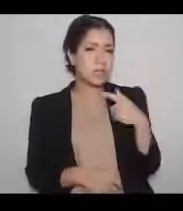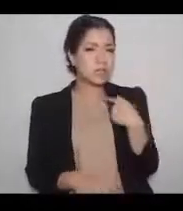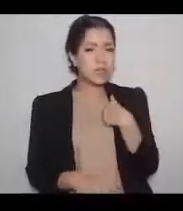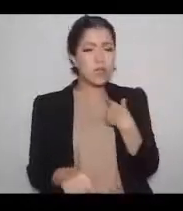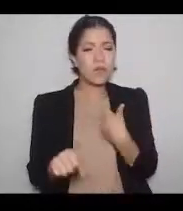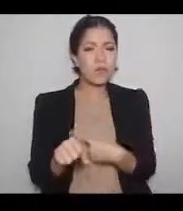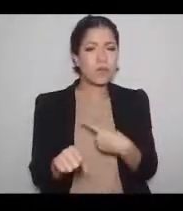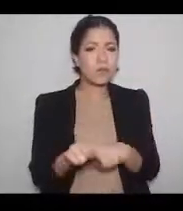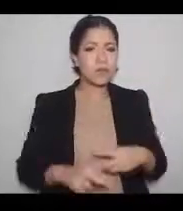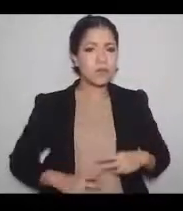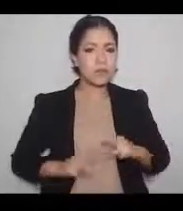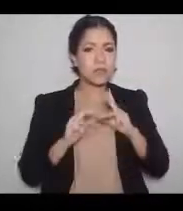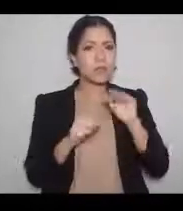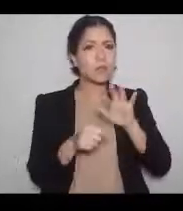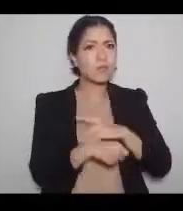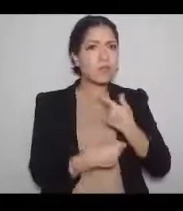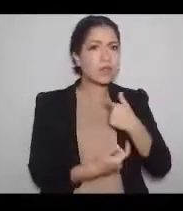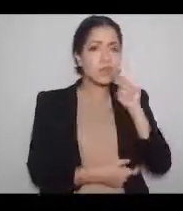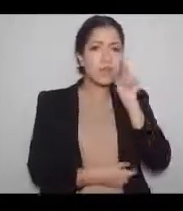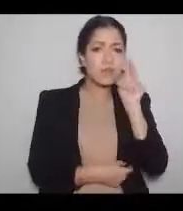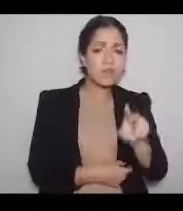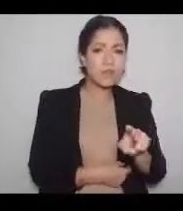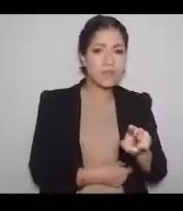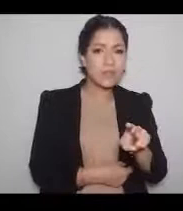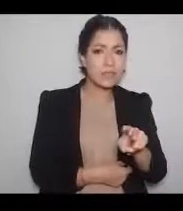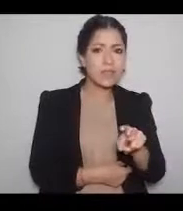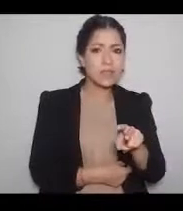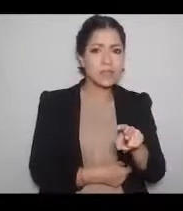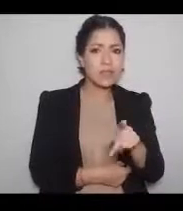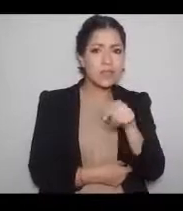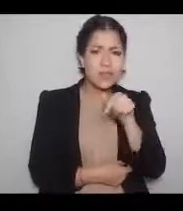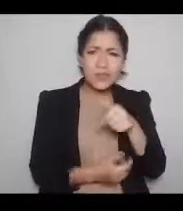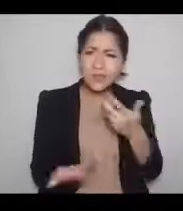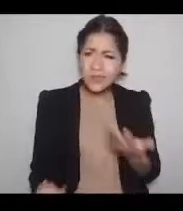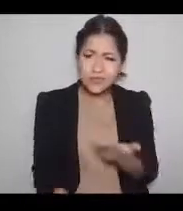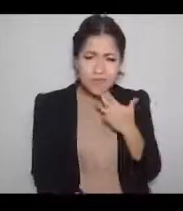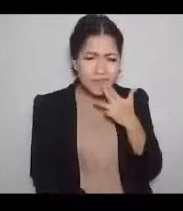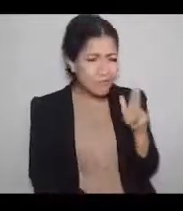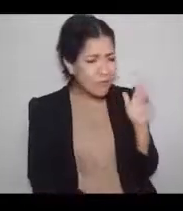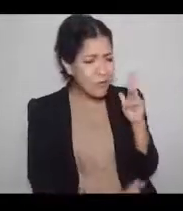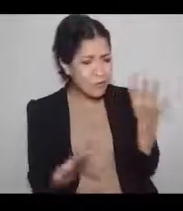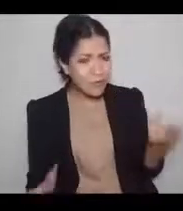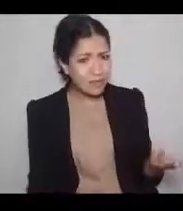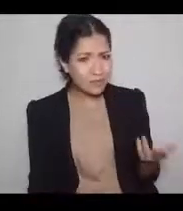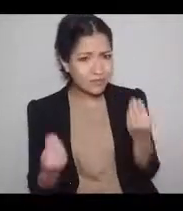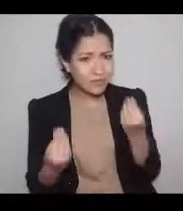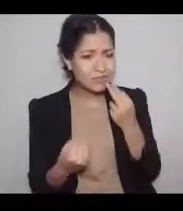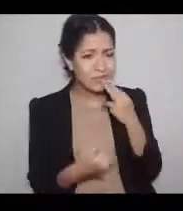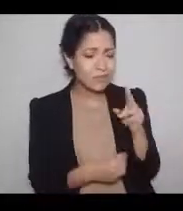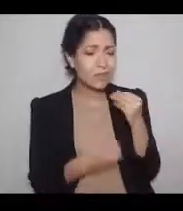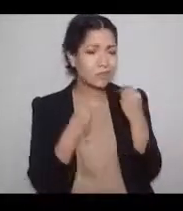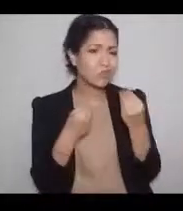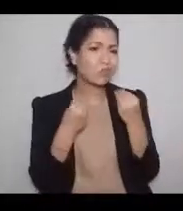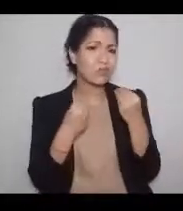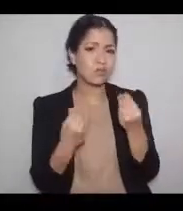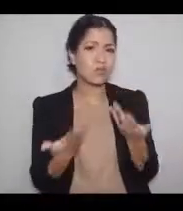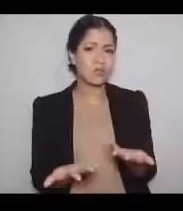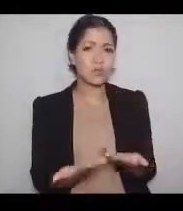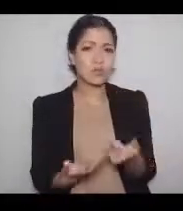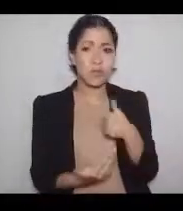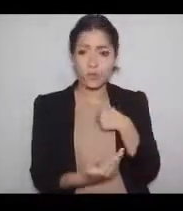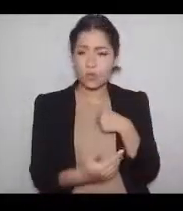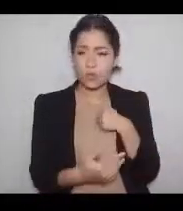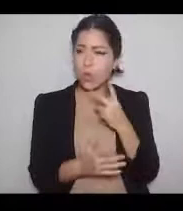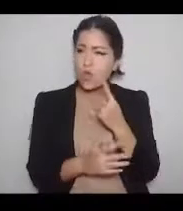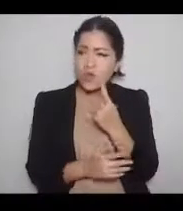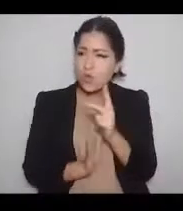Y el cigarro no tuvo nada que ver. Fumas por admiración a mí. ¿Has amado a alguien, Kepler? Te casaste con una